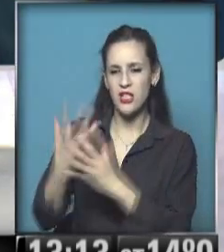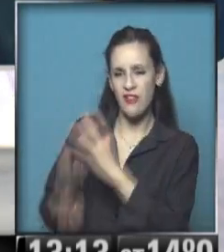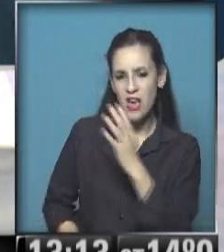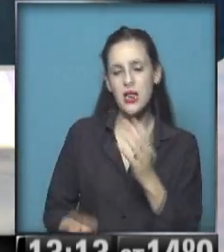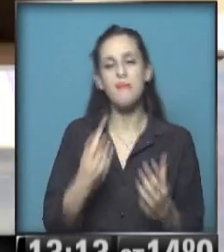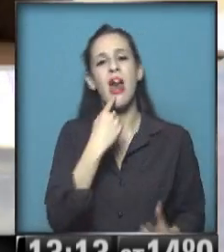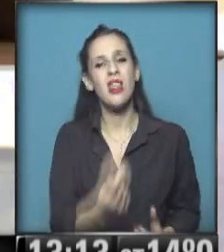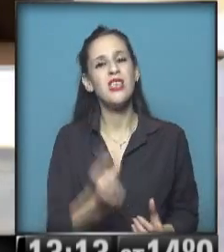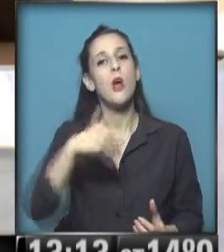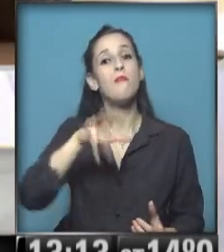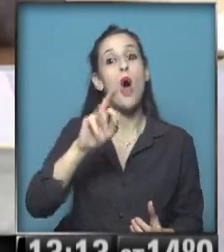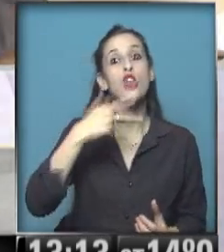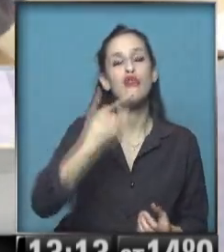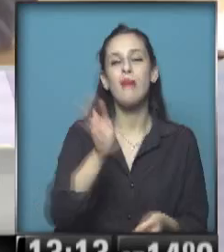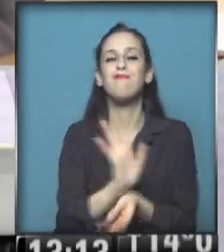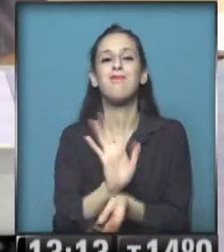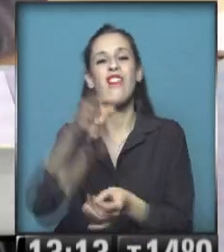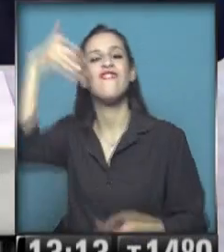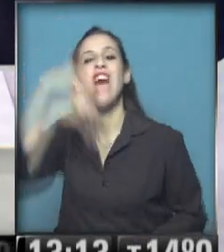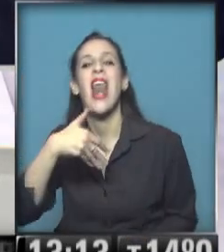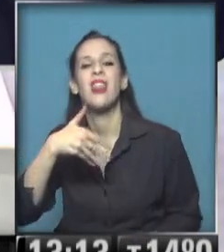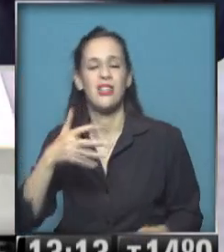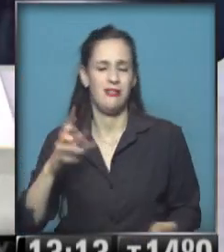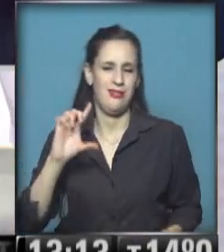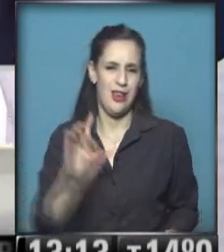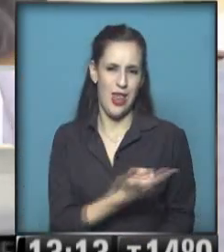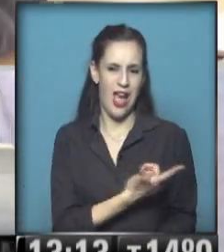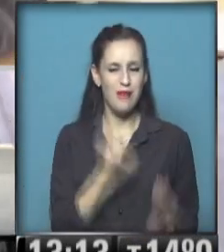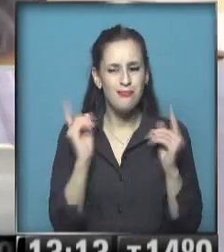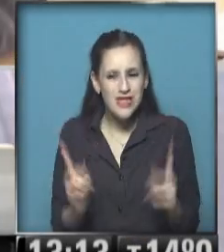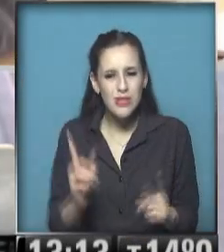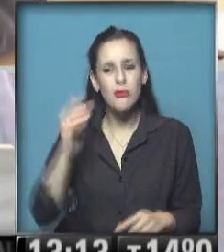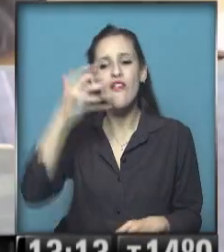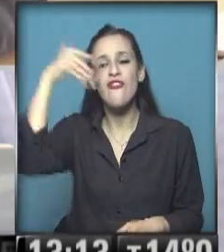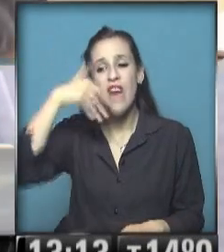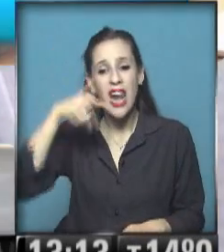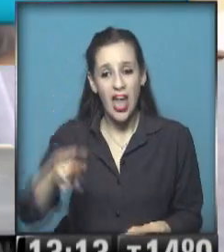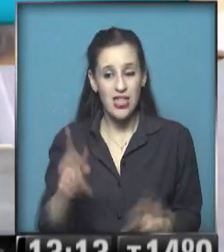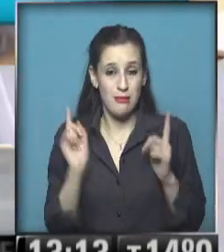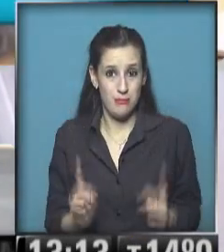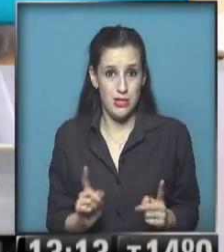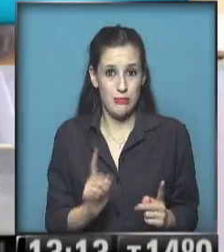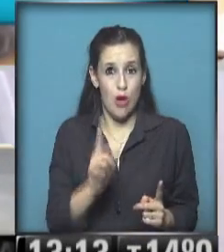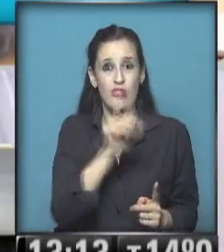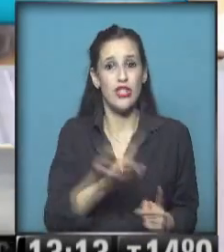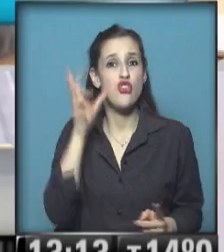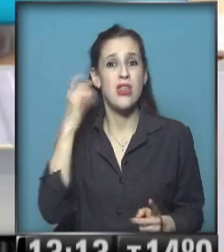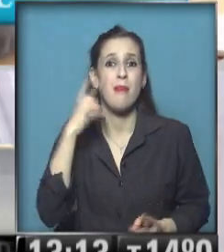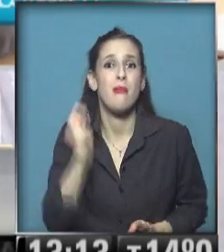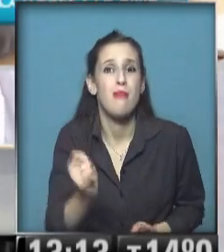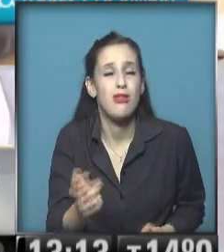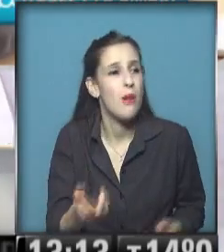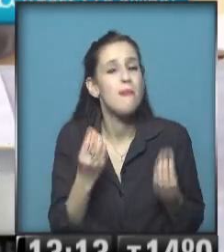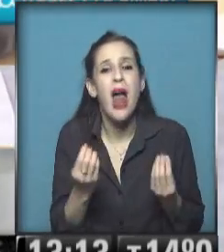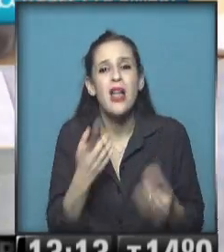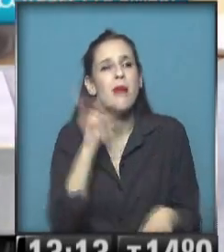Morsa era Aníbal Fernández. Pero miren, imagínense que si Aníbal Fernández iba a recibir 250 mil pesos por darle seguridad, ¿para quién, a quién